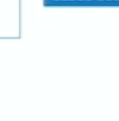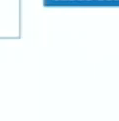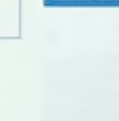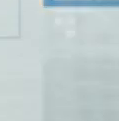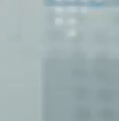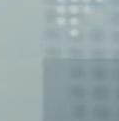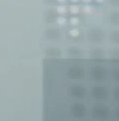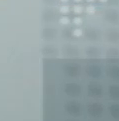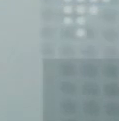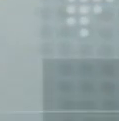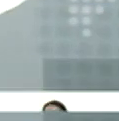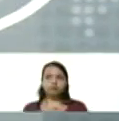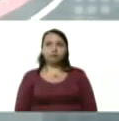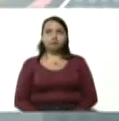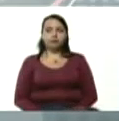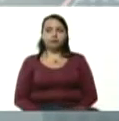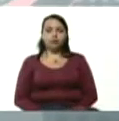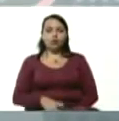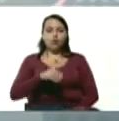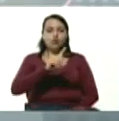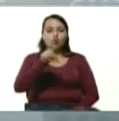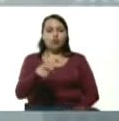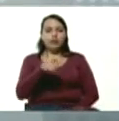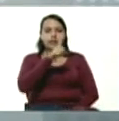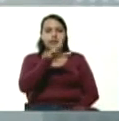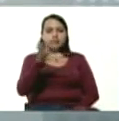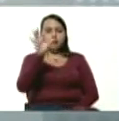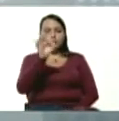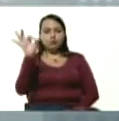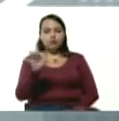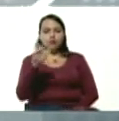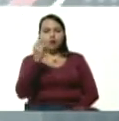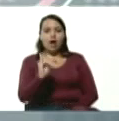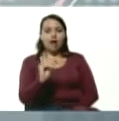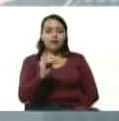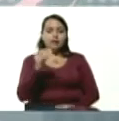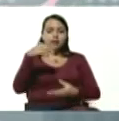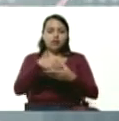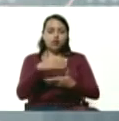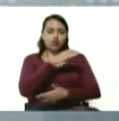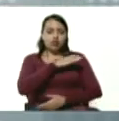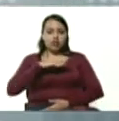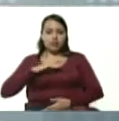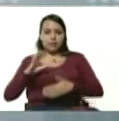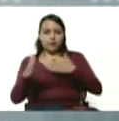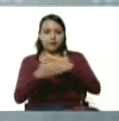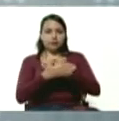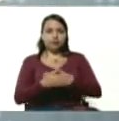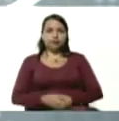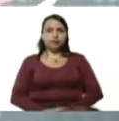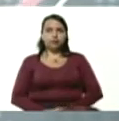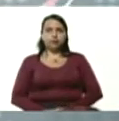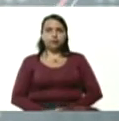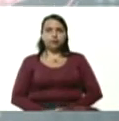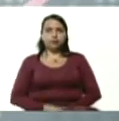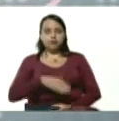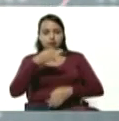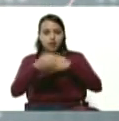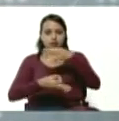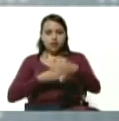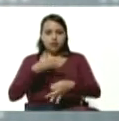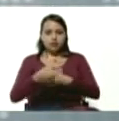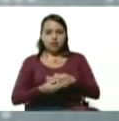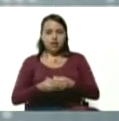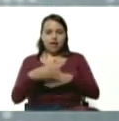encuentra hospitalizado en clínicas privadas. Les reportamos que, para hacer un